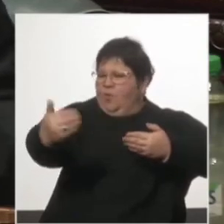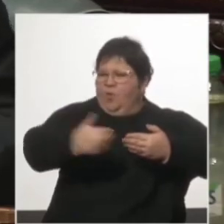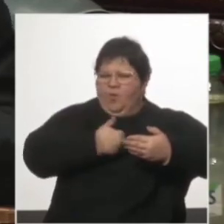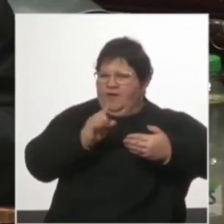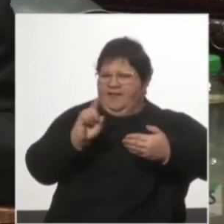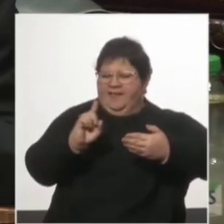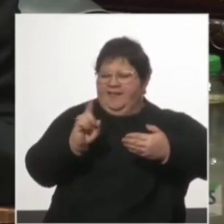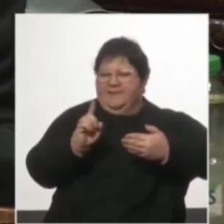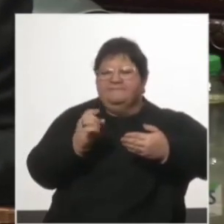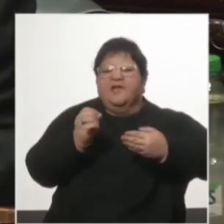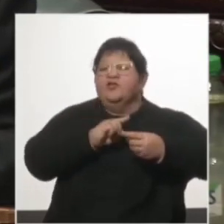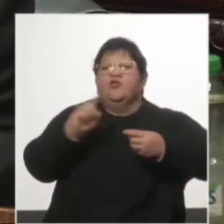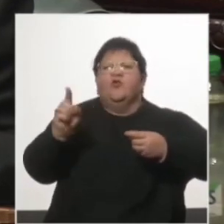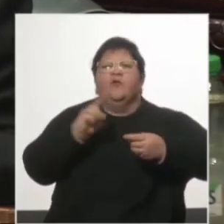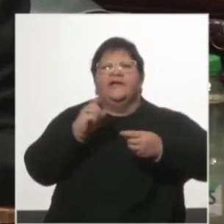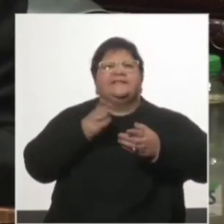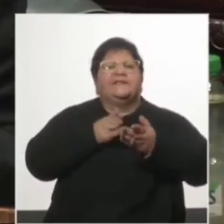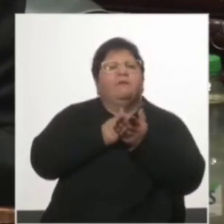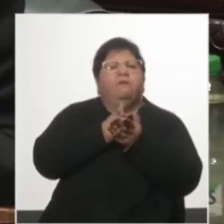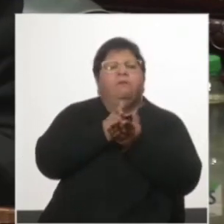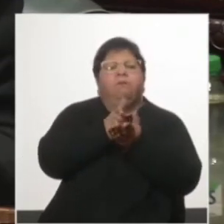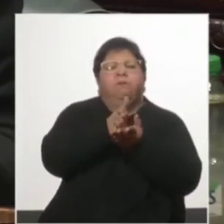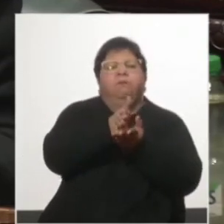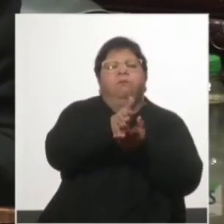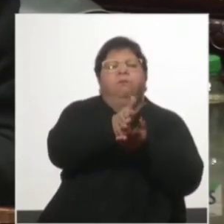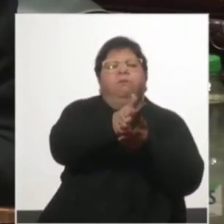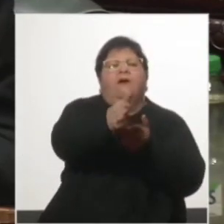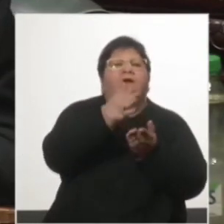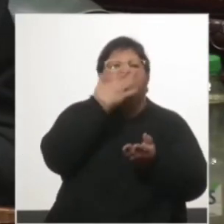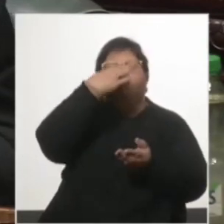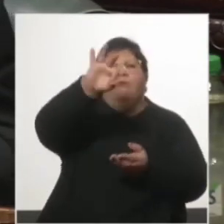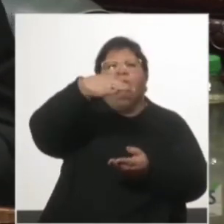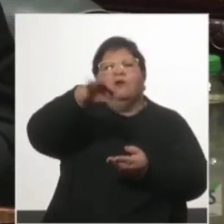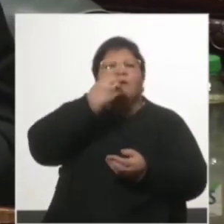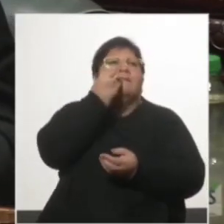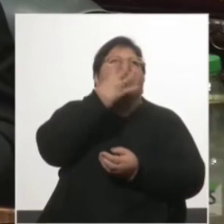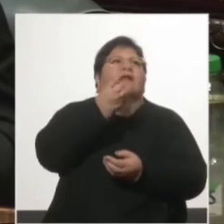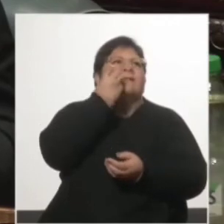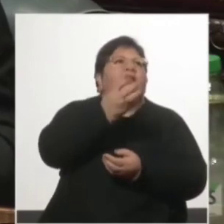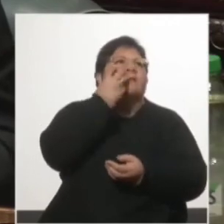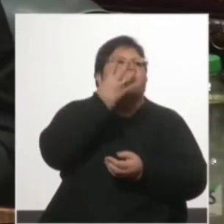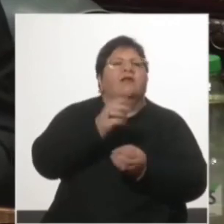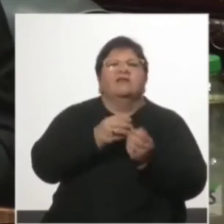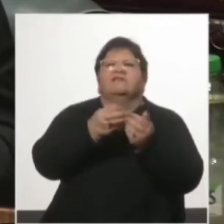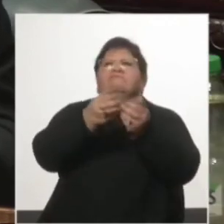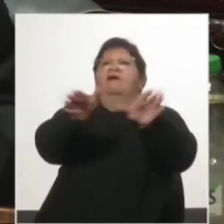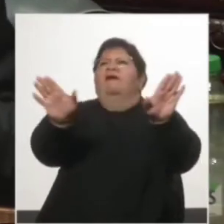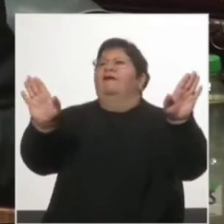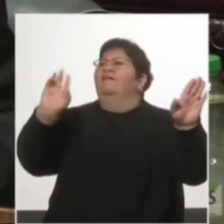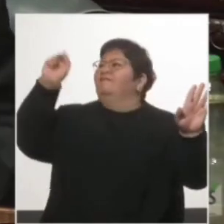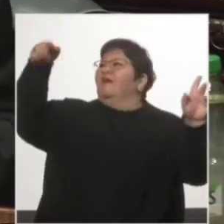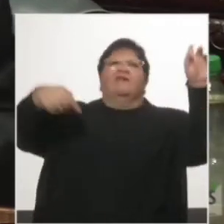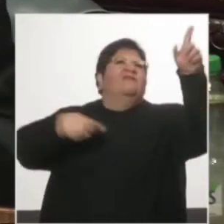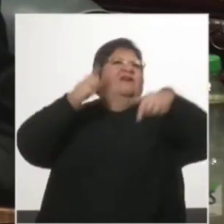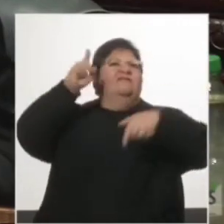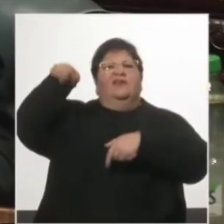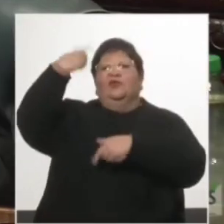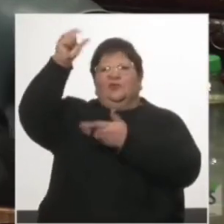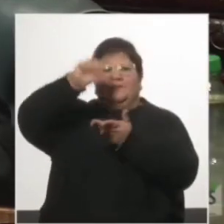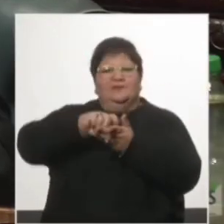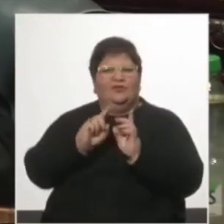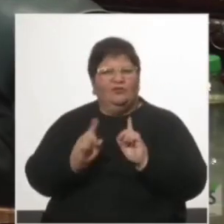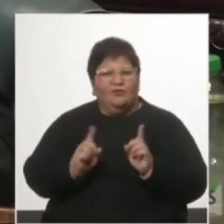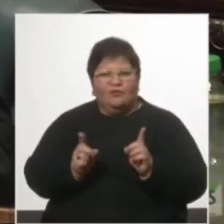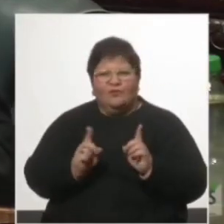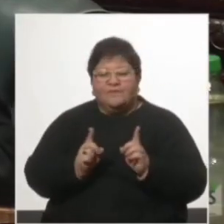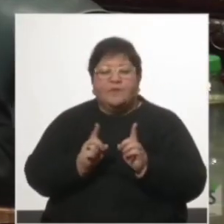que llegamos hasta acá y el único camino posible es que todo mejora y todo se abre. Quizás no. Ojalá que